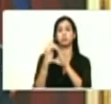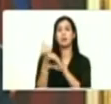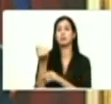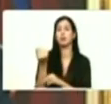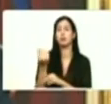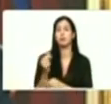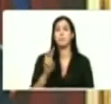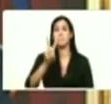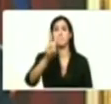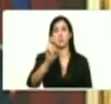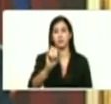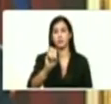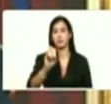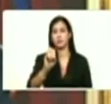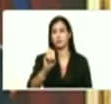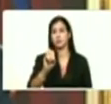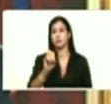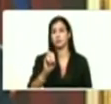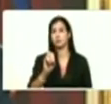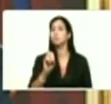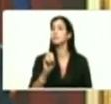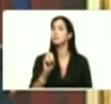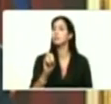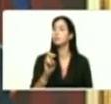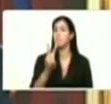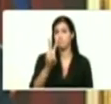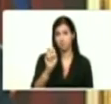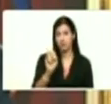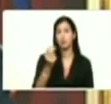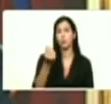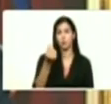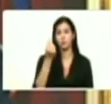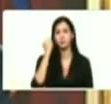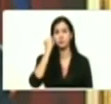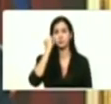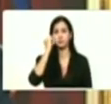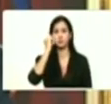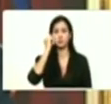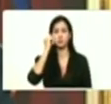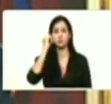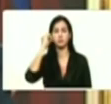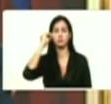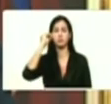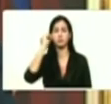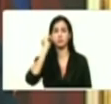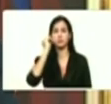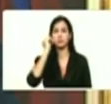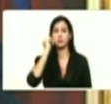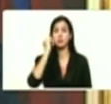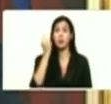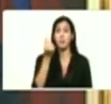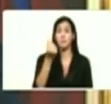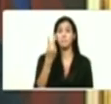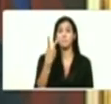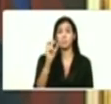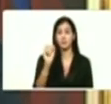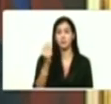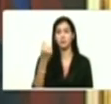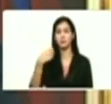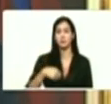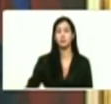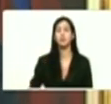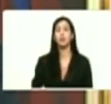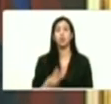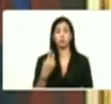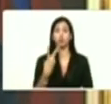está 20 bolívares o sea que un pasaje paga dos